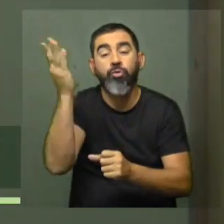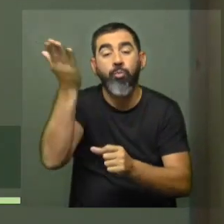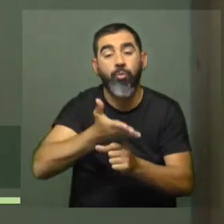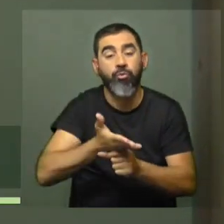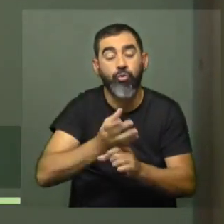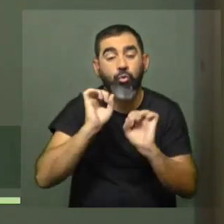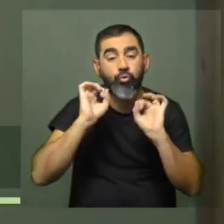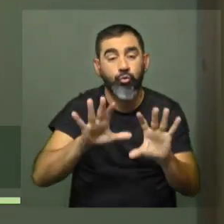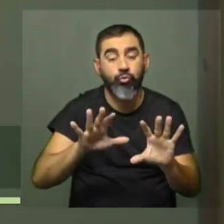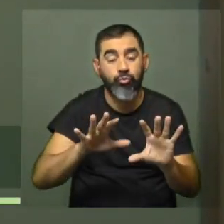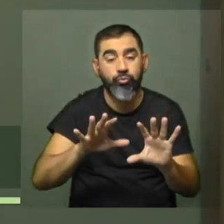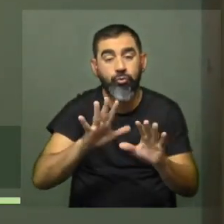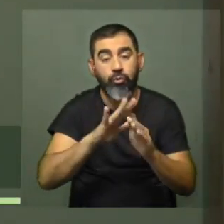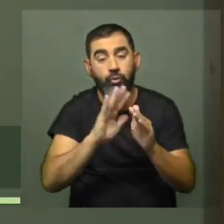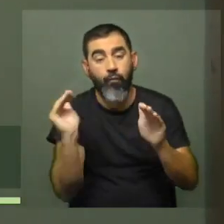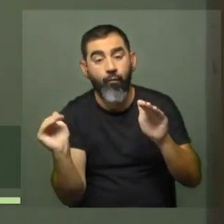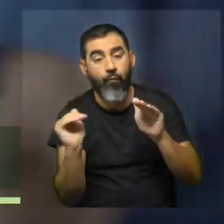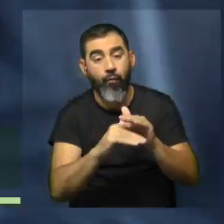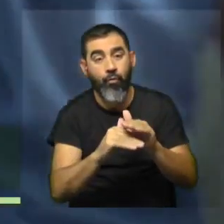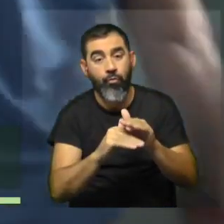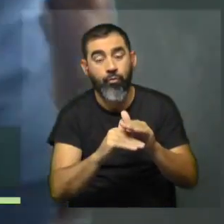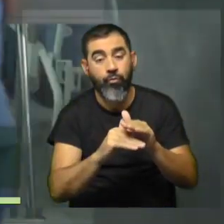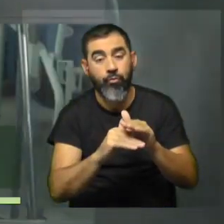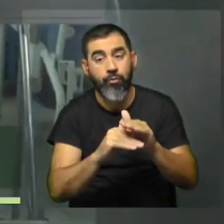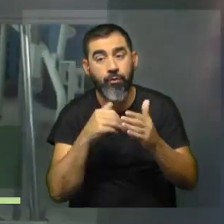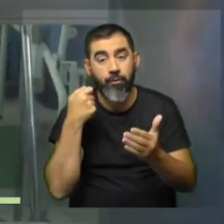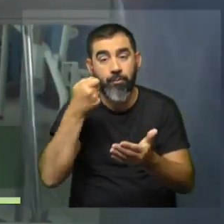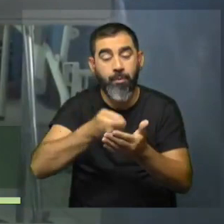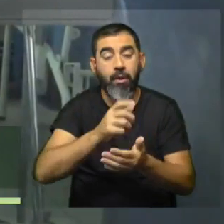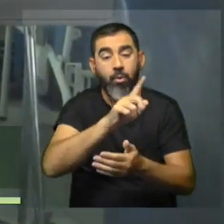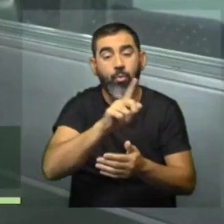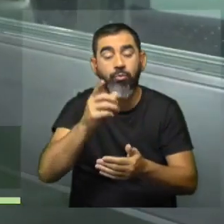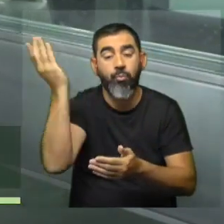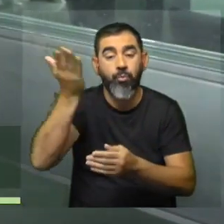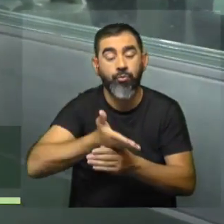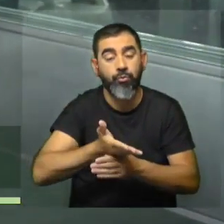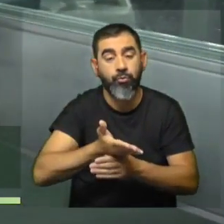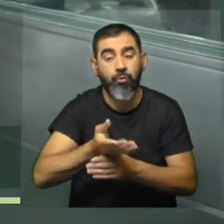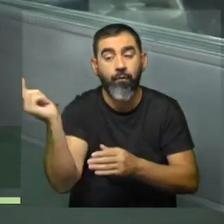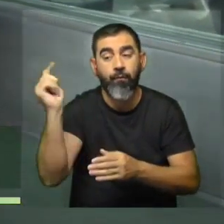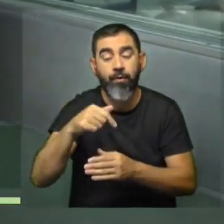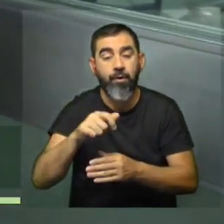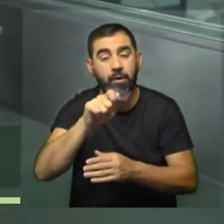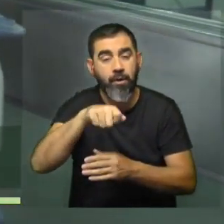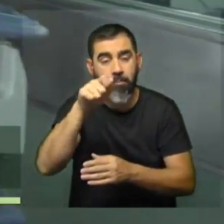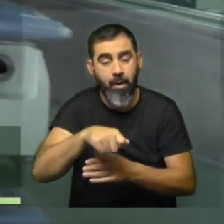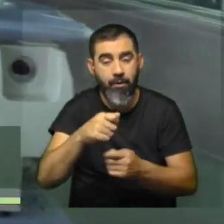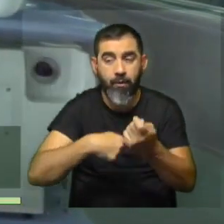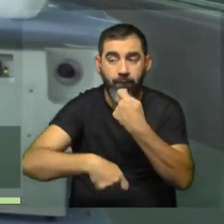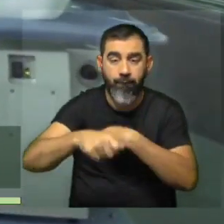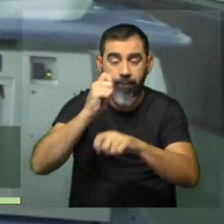11%, que el fondo ese que cubrió, vamos a decir, el 11% surge de los remates y ventas